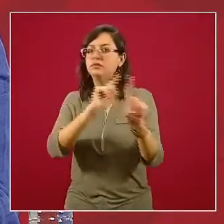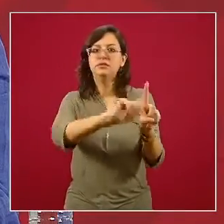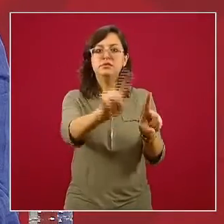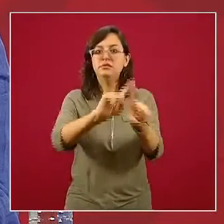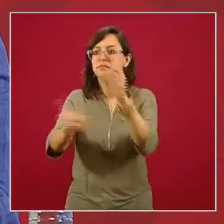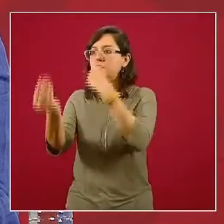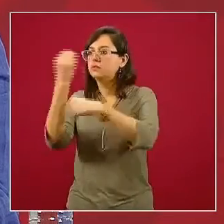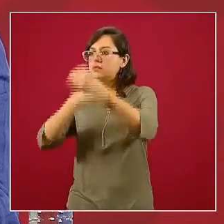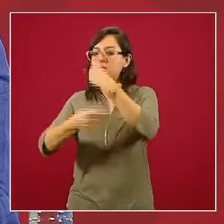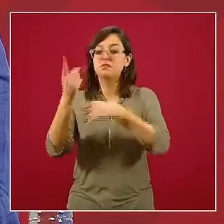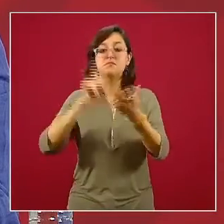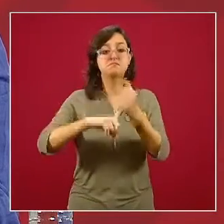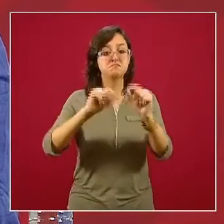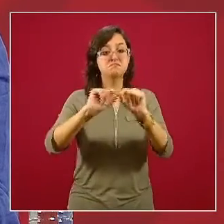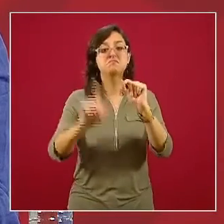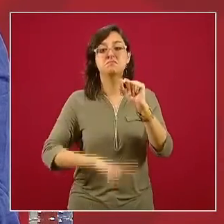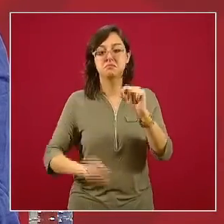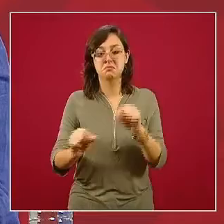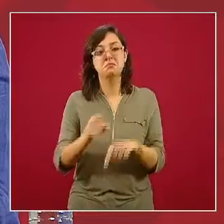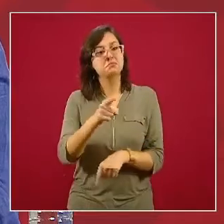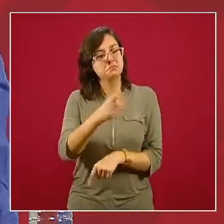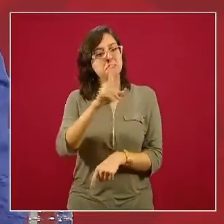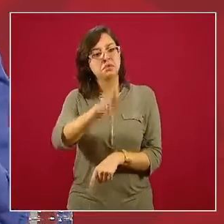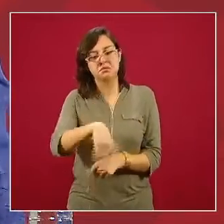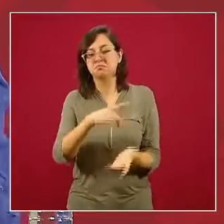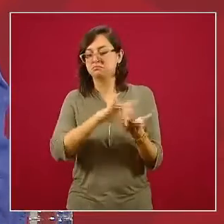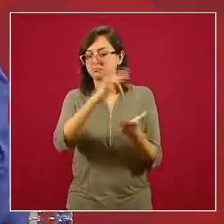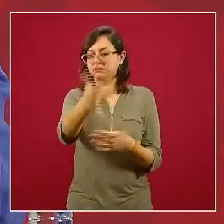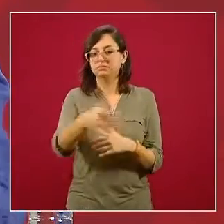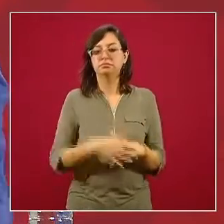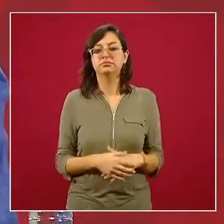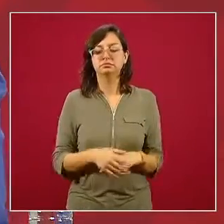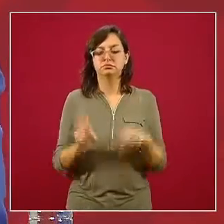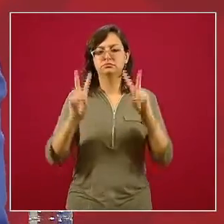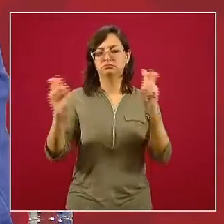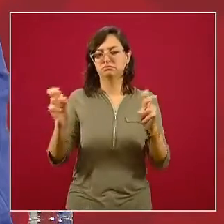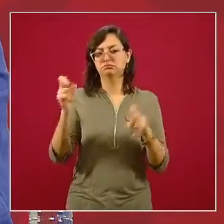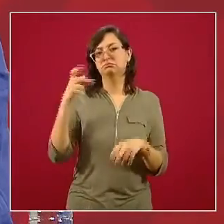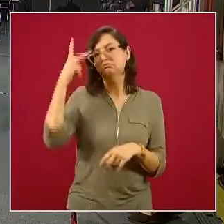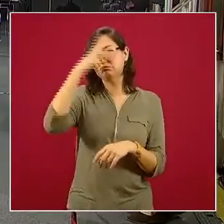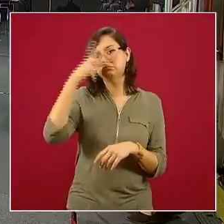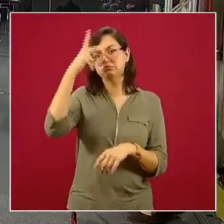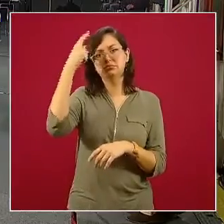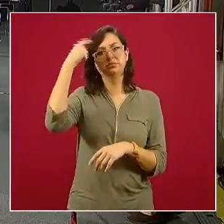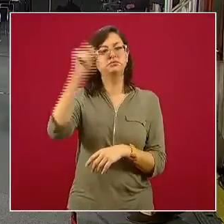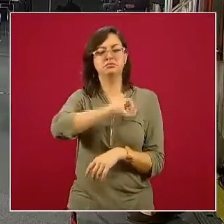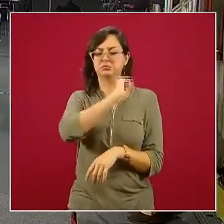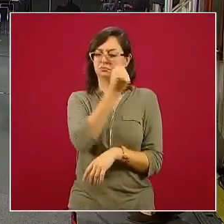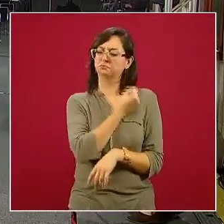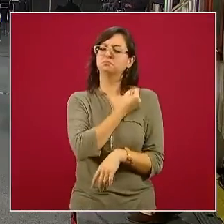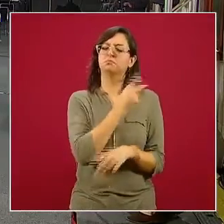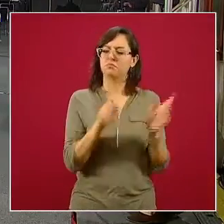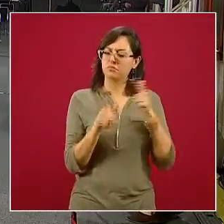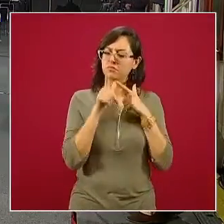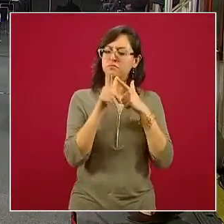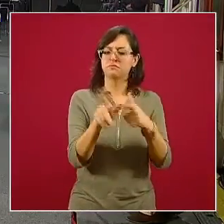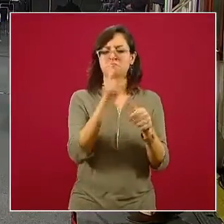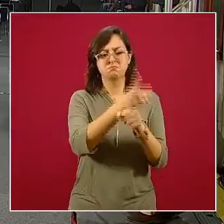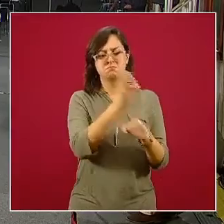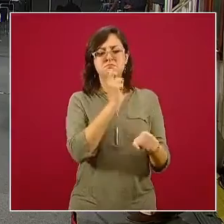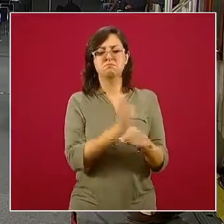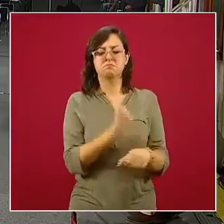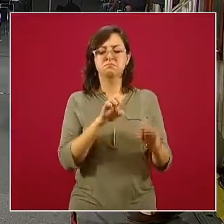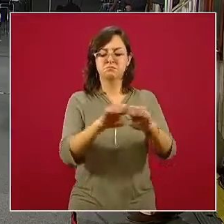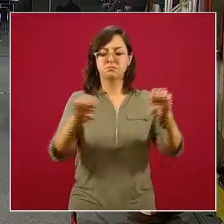México, y efectivamente gracias por la observación. Y de salud mental, pues traeremos a nuestro equipo y vamos a seguir enfatizando en